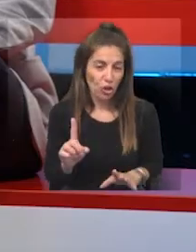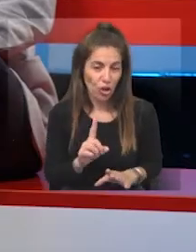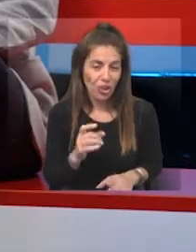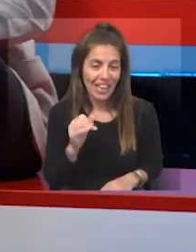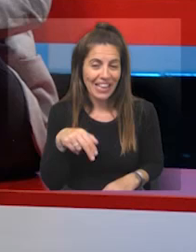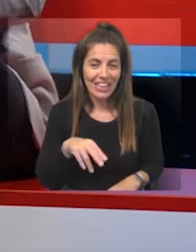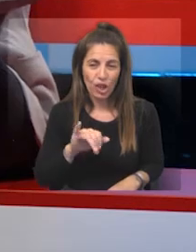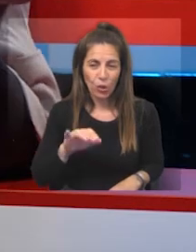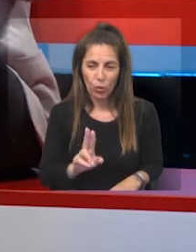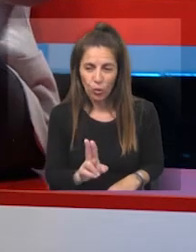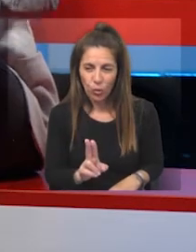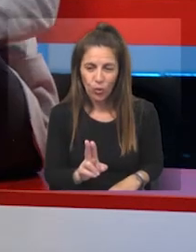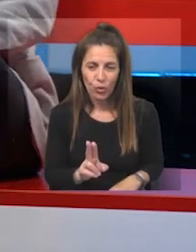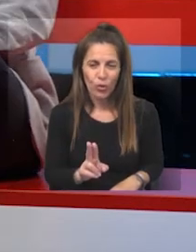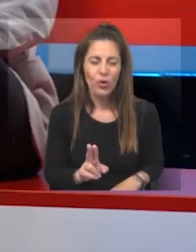in